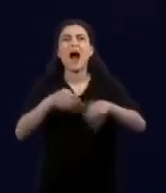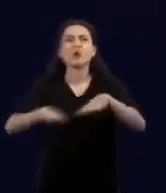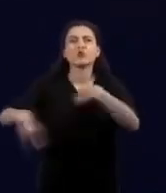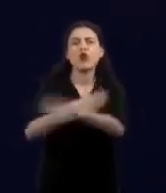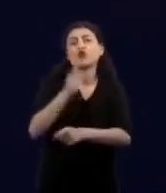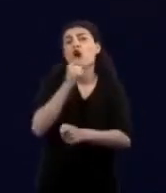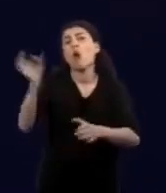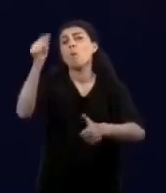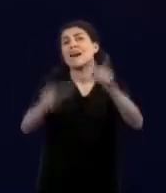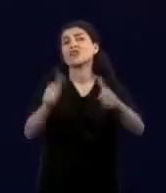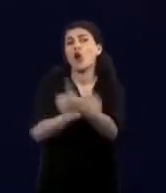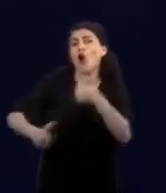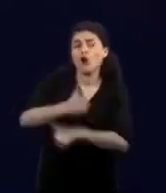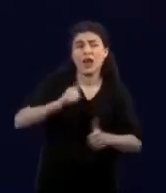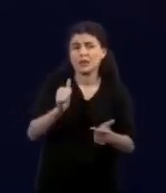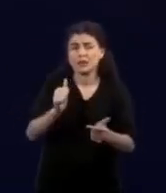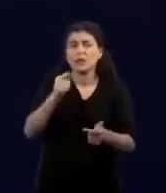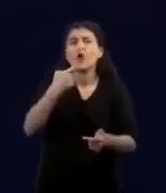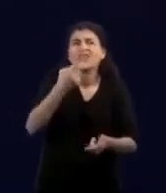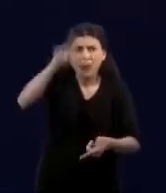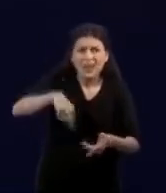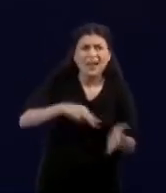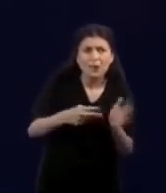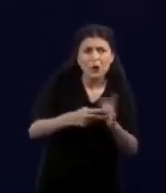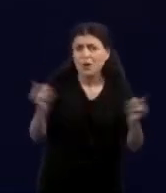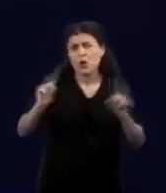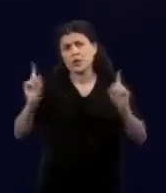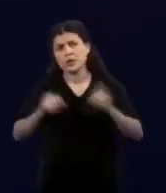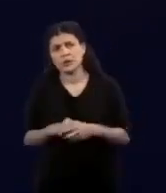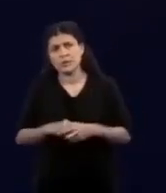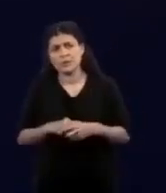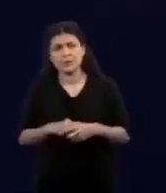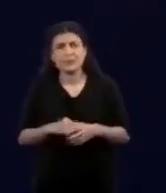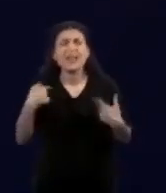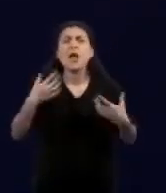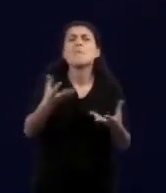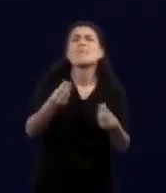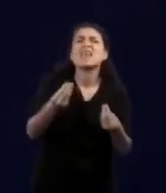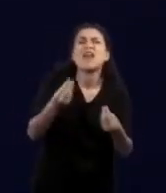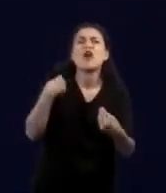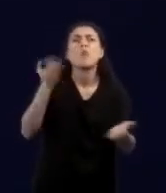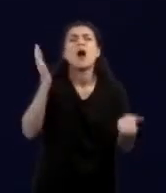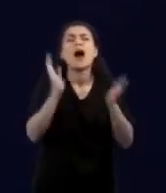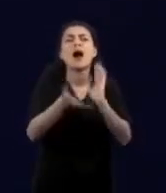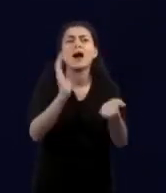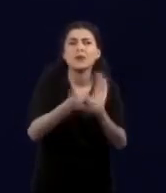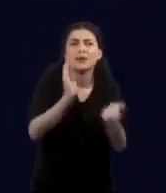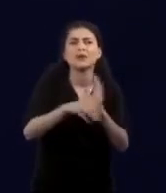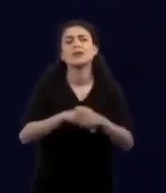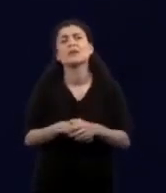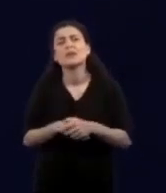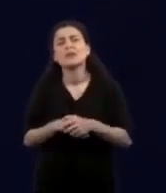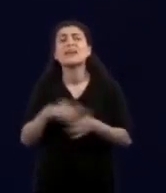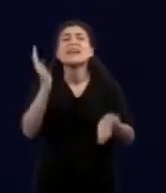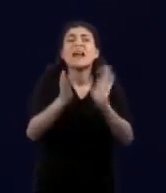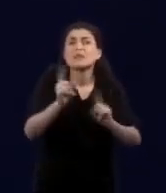manifestantes, no veo cuál es el inconveniente. Que no le peguen a la gente. No hay que tener miedo a la represión. Bueno, hay que tener miedo a los que